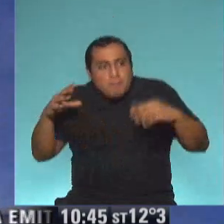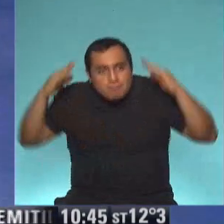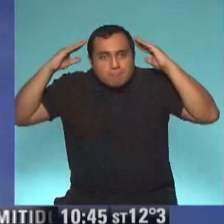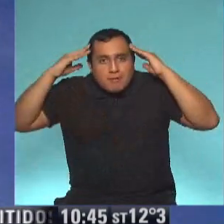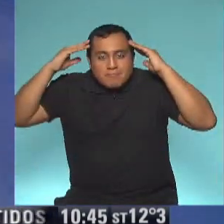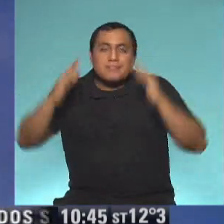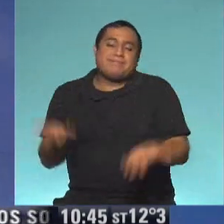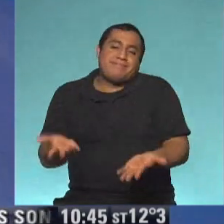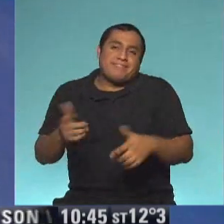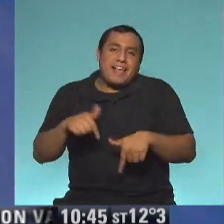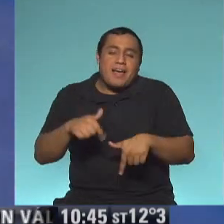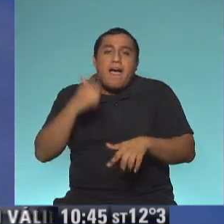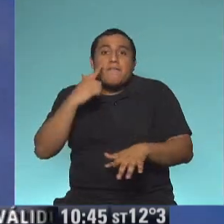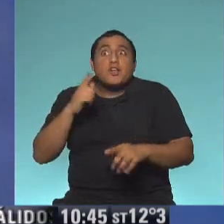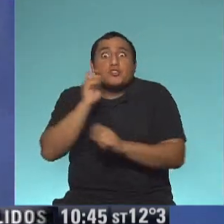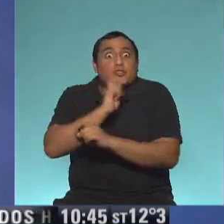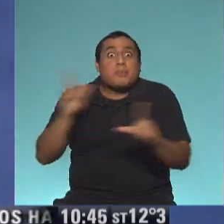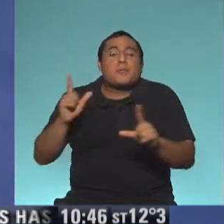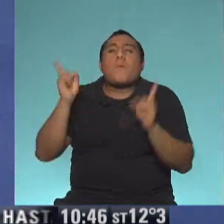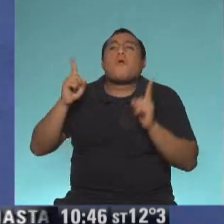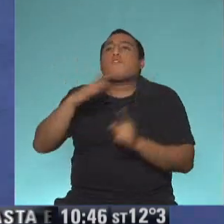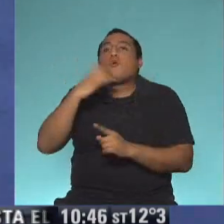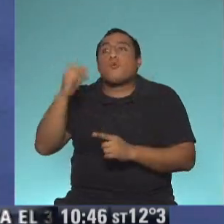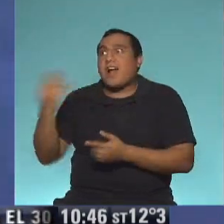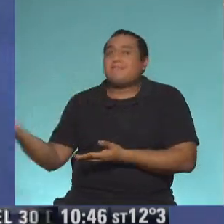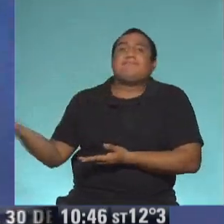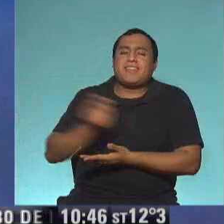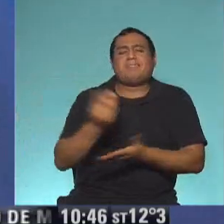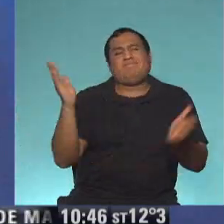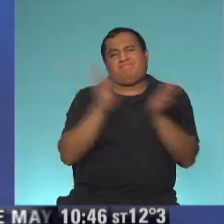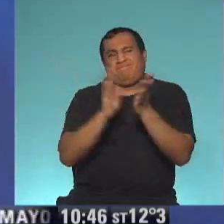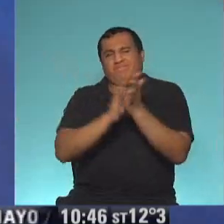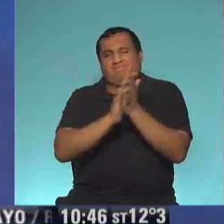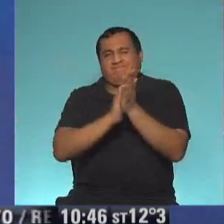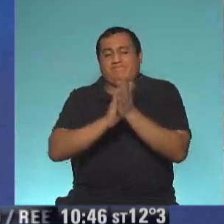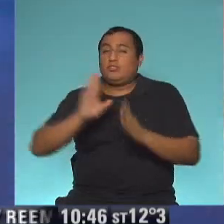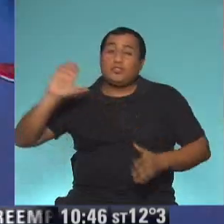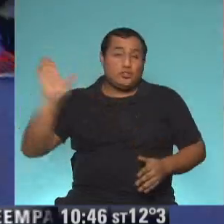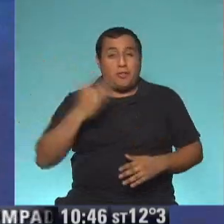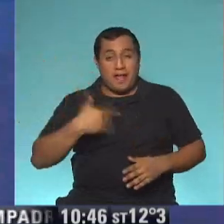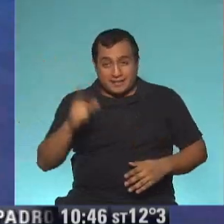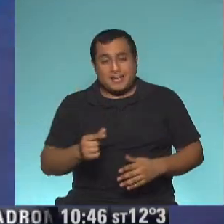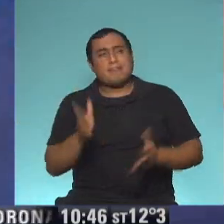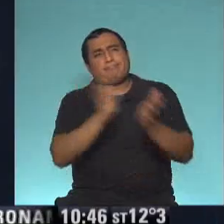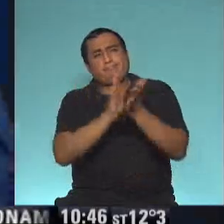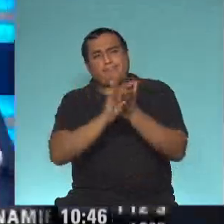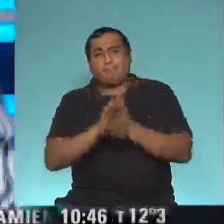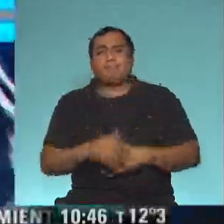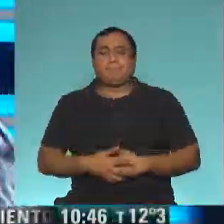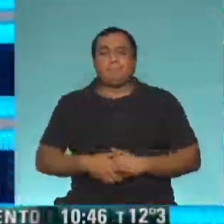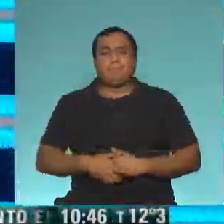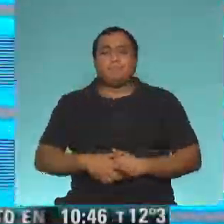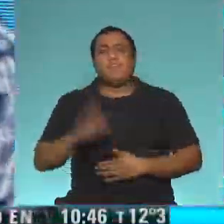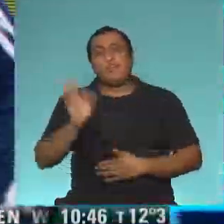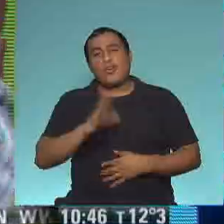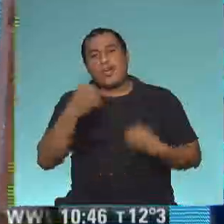ver qué sorpresa va a tener el profe Juan. Le damos un fuerte aplauso. Toda la República Argentina. Muy bien. Para mover el cuerpo del profe Juan. Buen